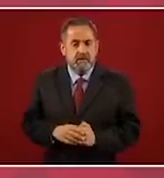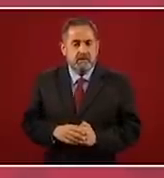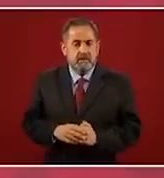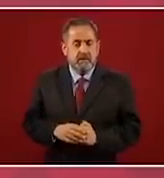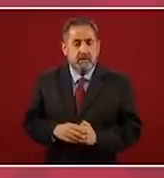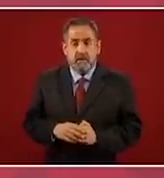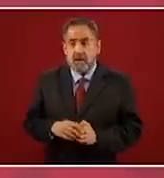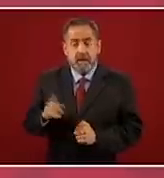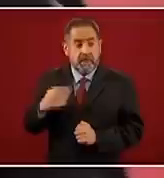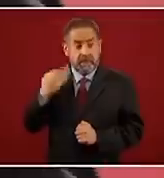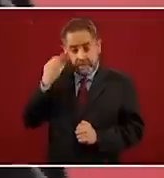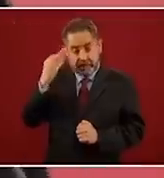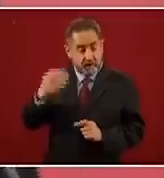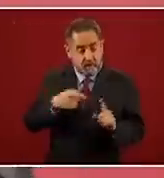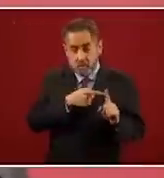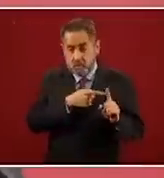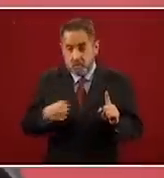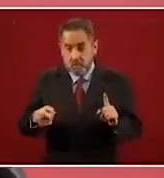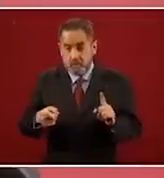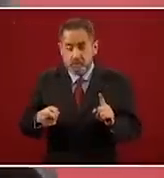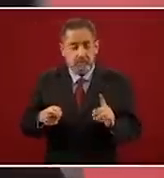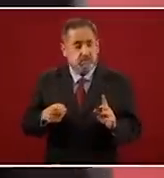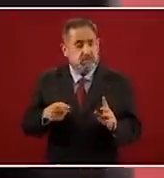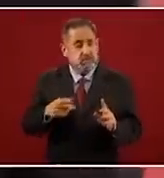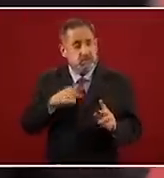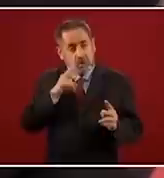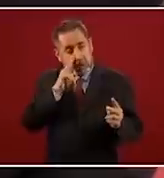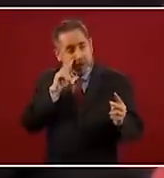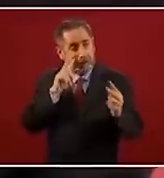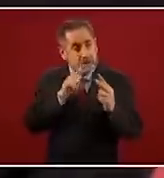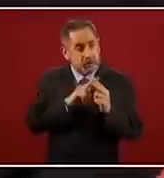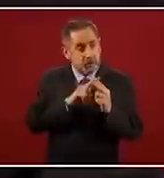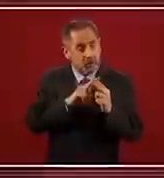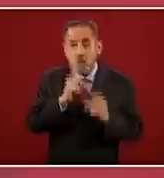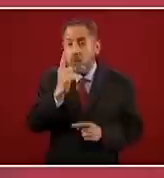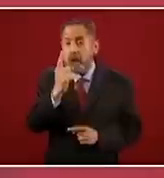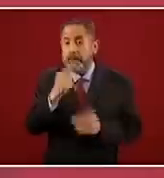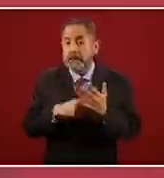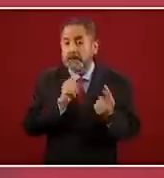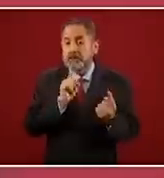En todo el tiempo, solo lo he visto una vez